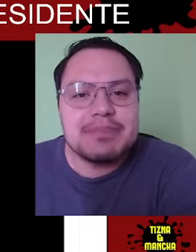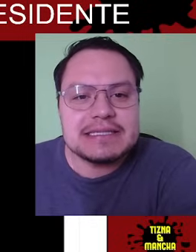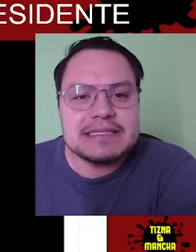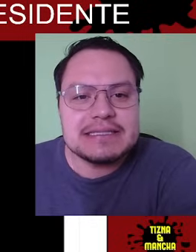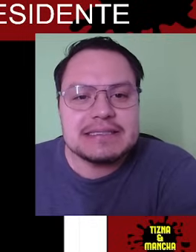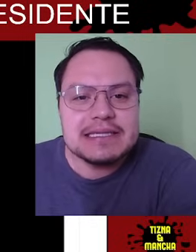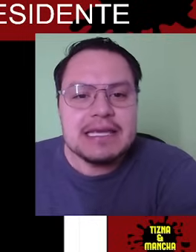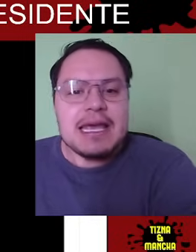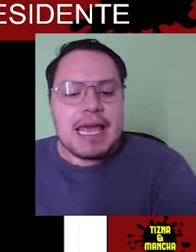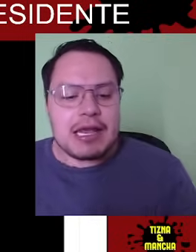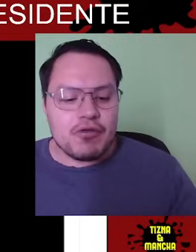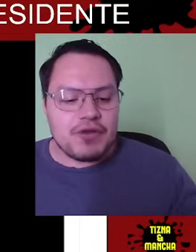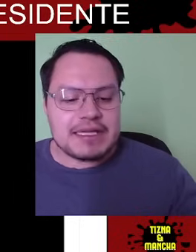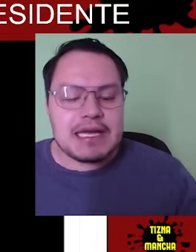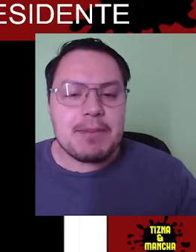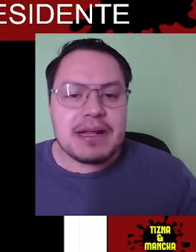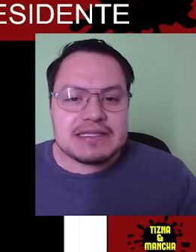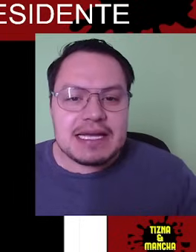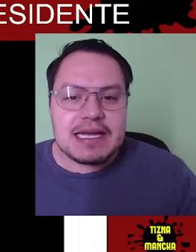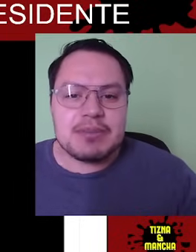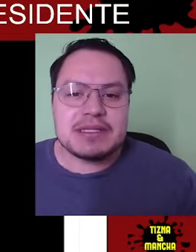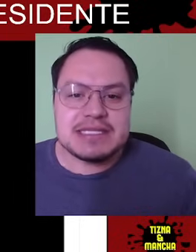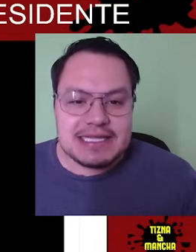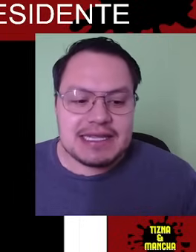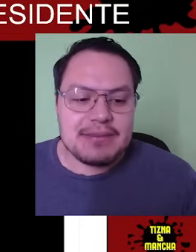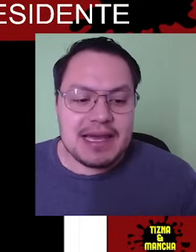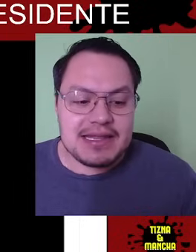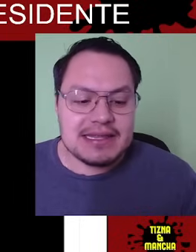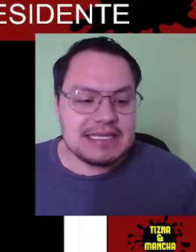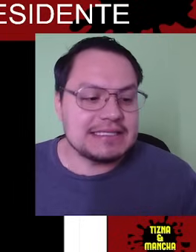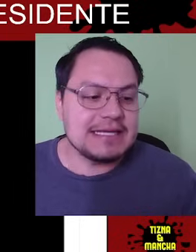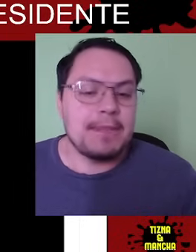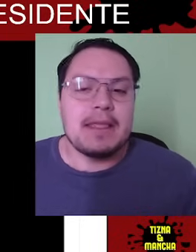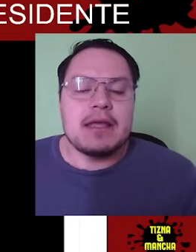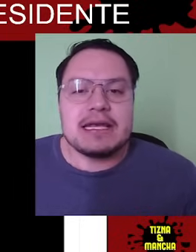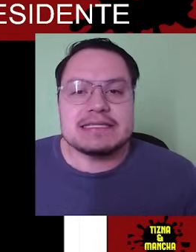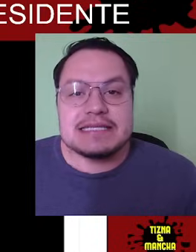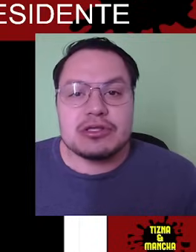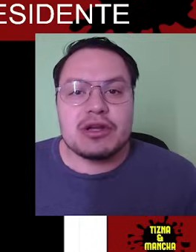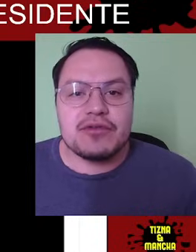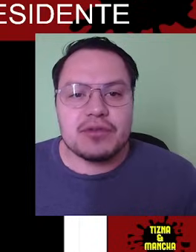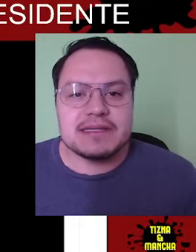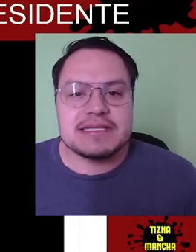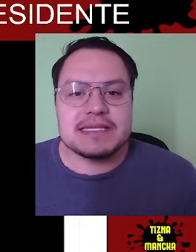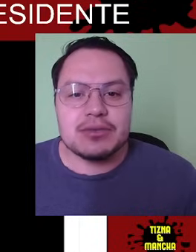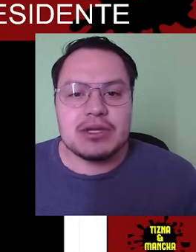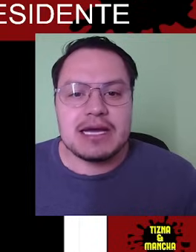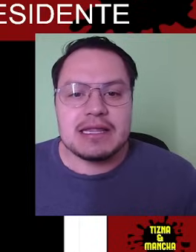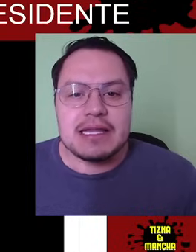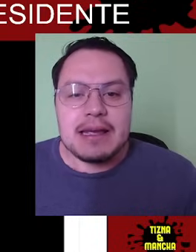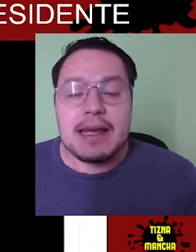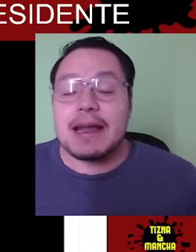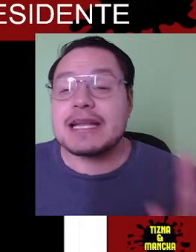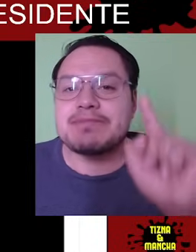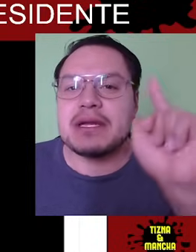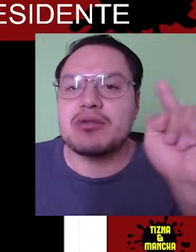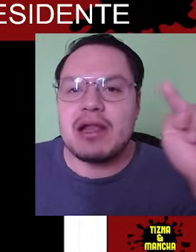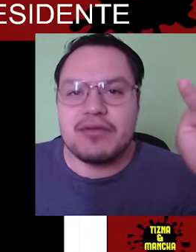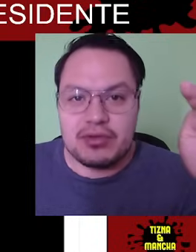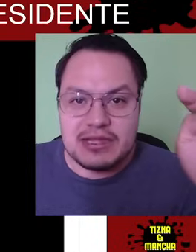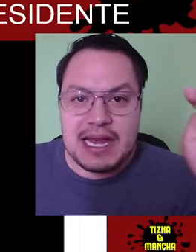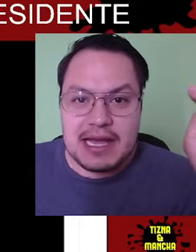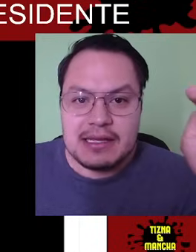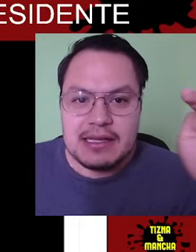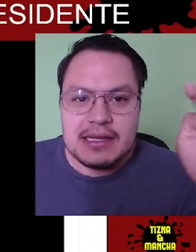las paces. En conferencia de prensa, el presidente Biden dice que está haciendo reformas de seguridad respecto